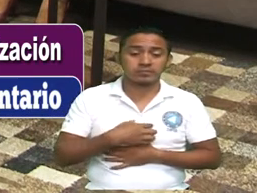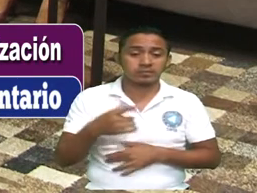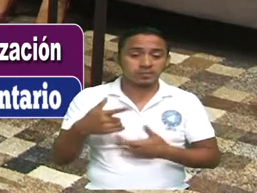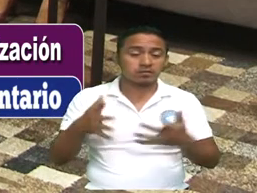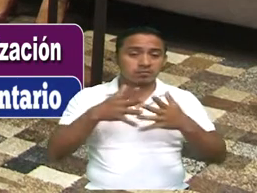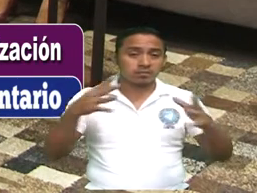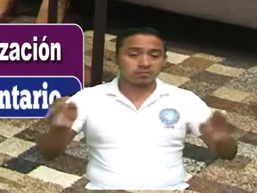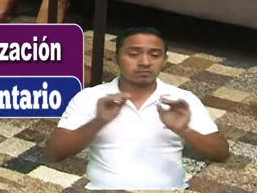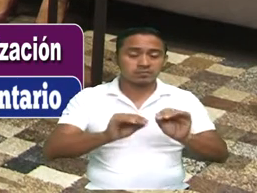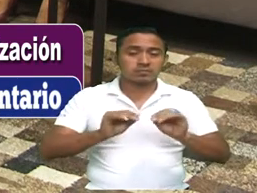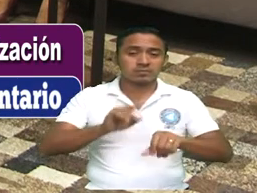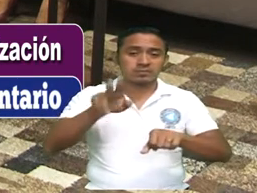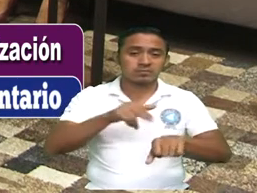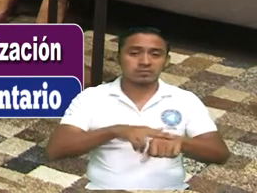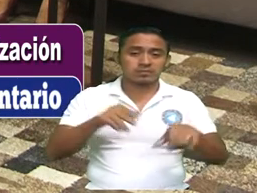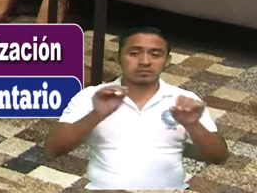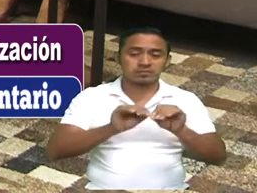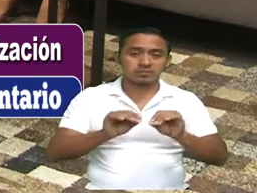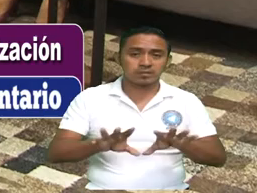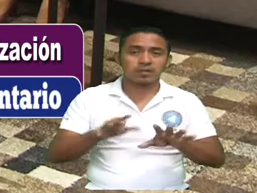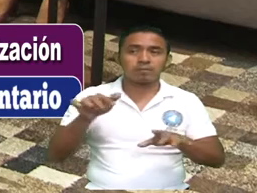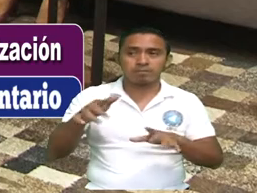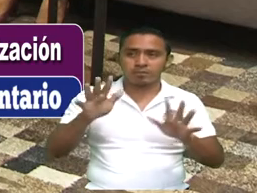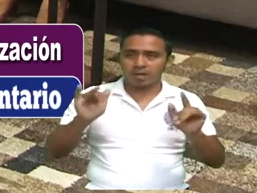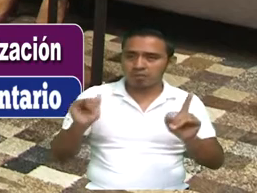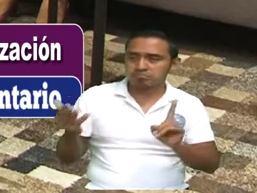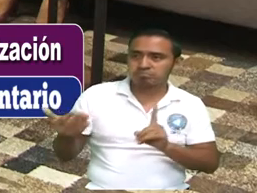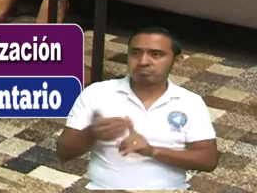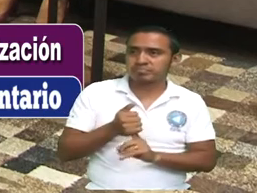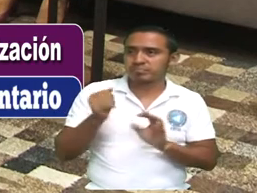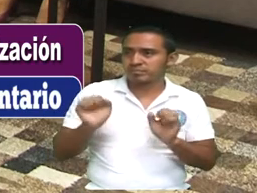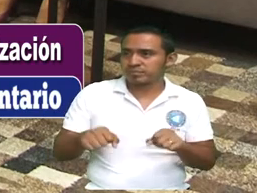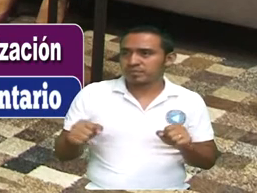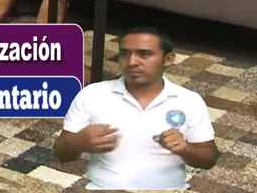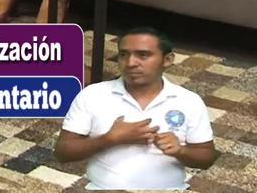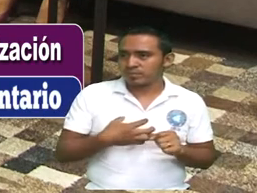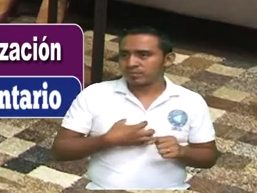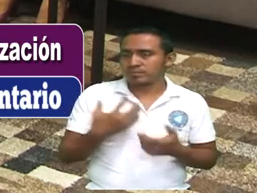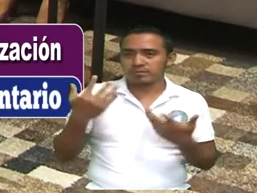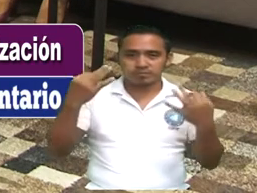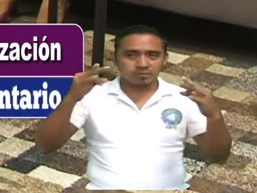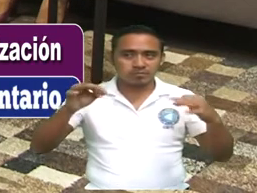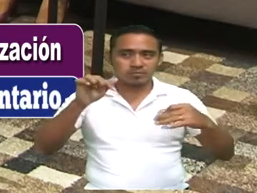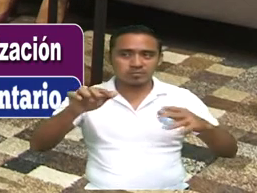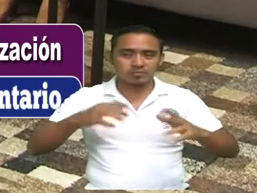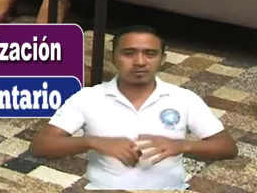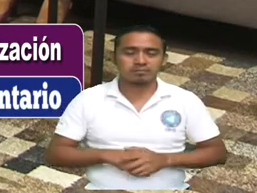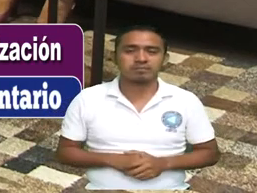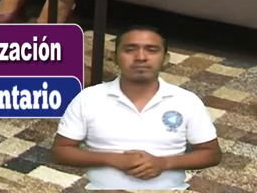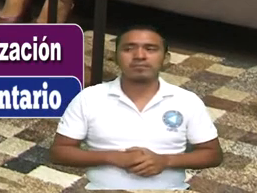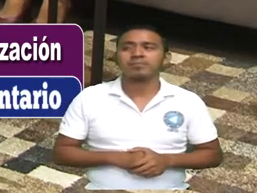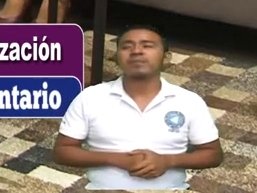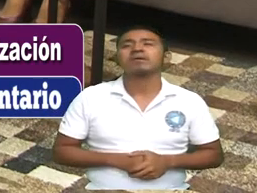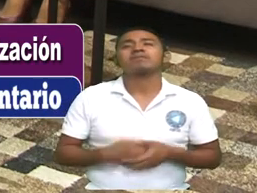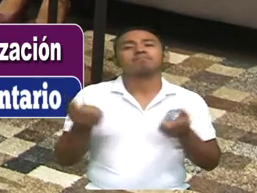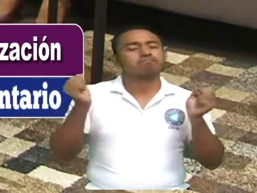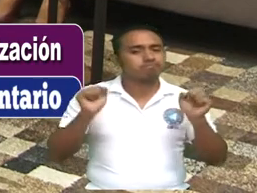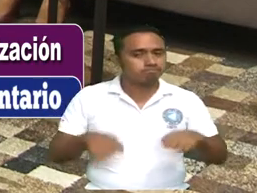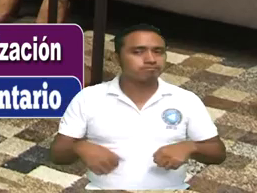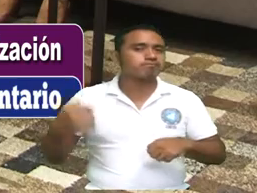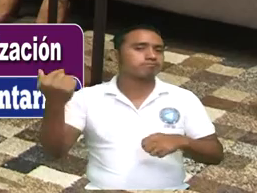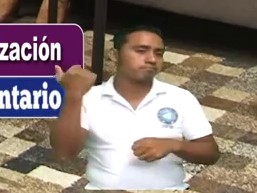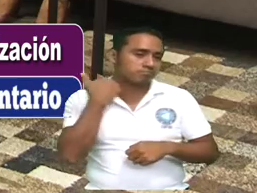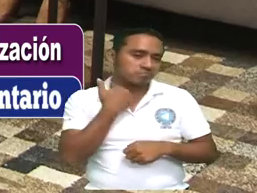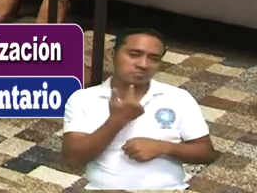Nacional de Alfabetización fue un modelo, ¿no?, que podemos tomar como referencia para este aspecto. Nosotros podríamos decir que Nicaragua siempre ha